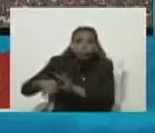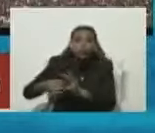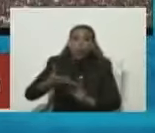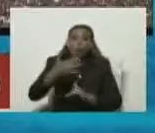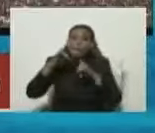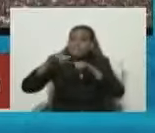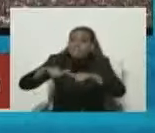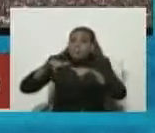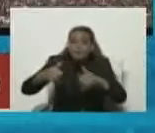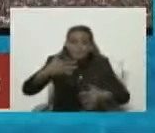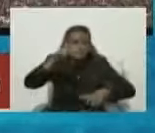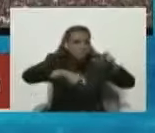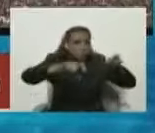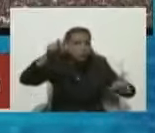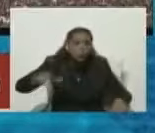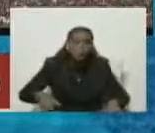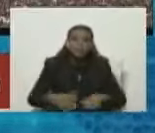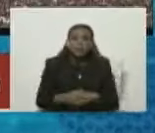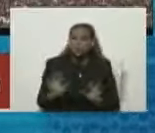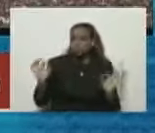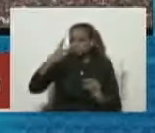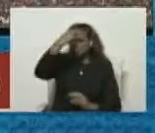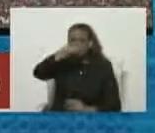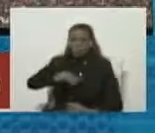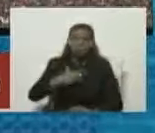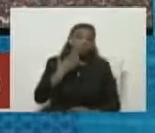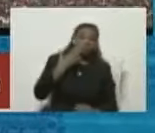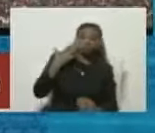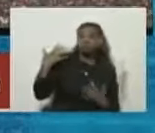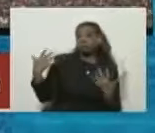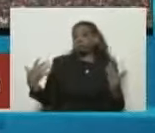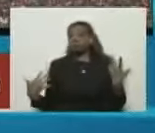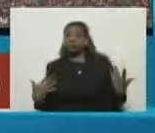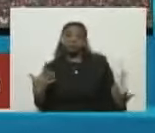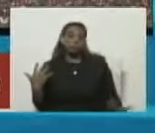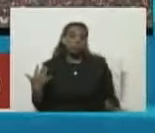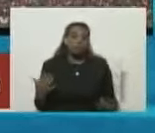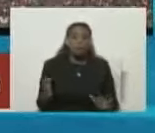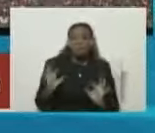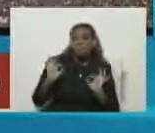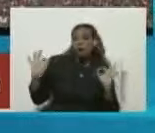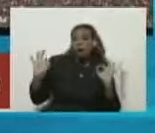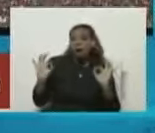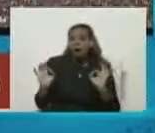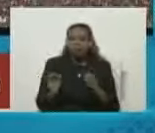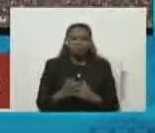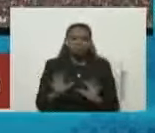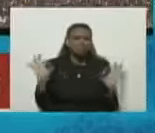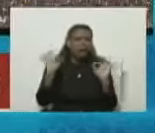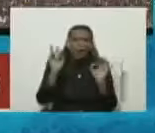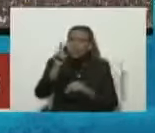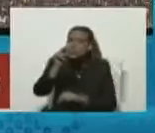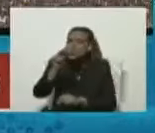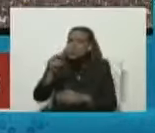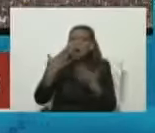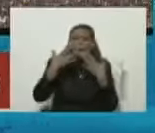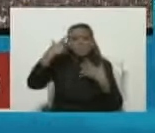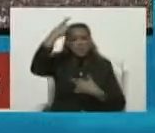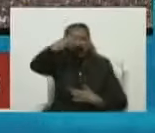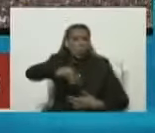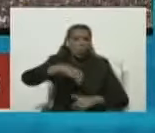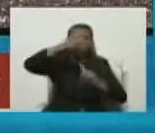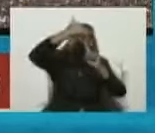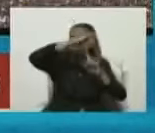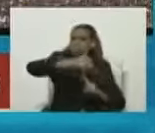mismos. No he sido, no soy, ni seré jamás